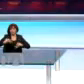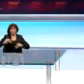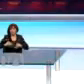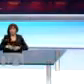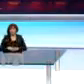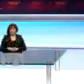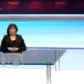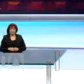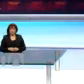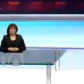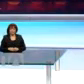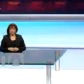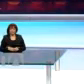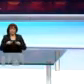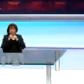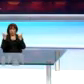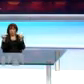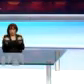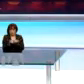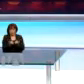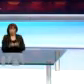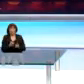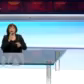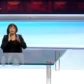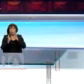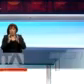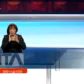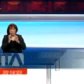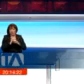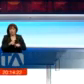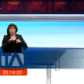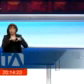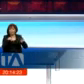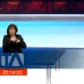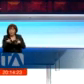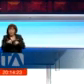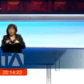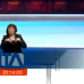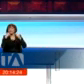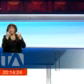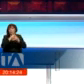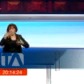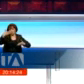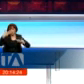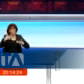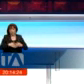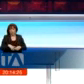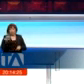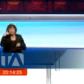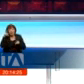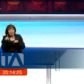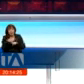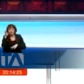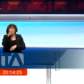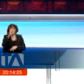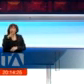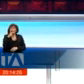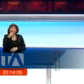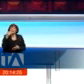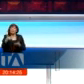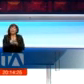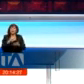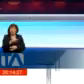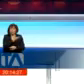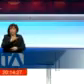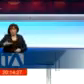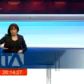horas. En la Asamblea Nacional se dan conversaciones entre bloques para llegar a acuerdos para elegir al próximo presidente o presidenta. Hasta el